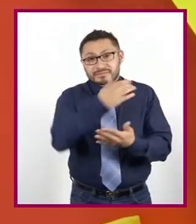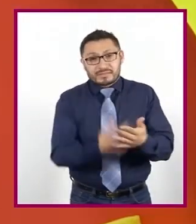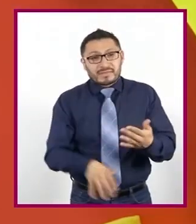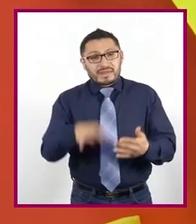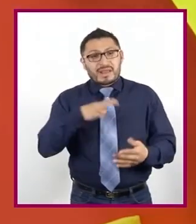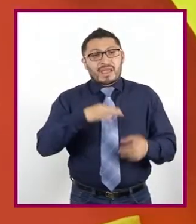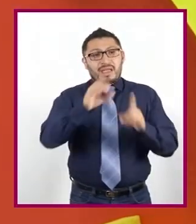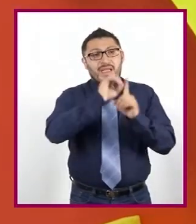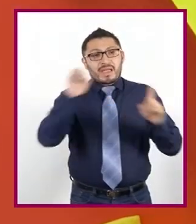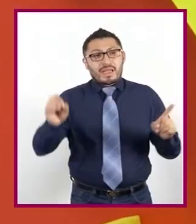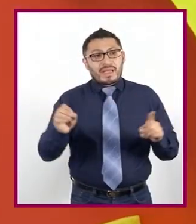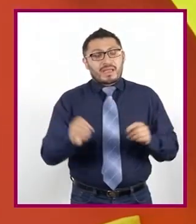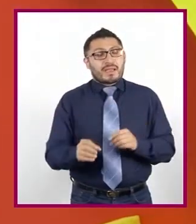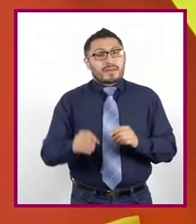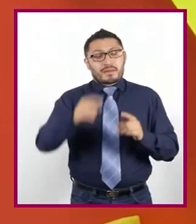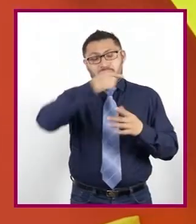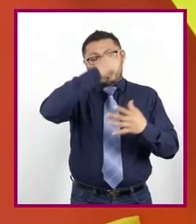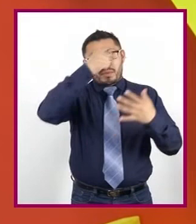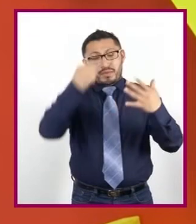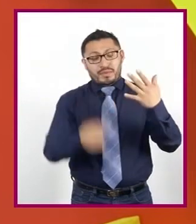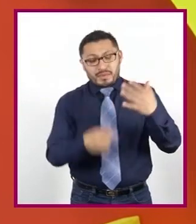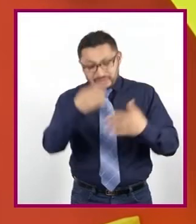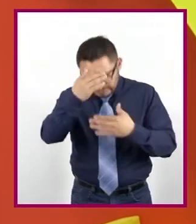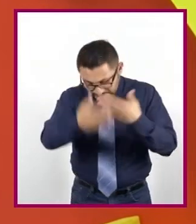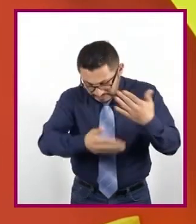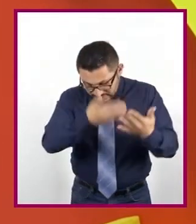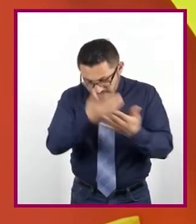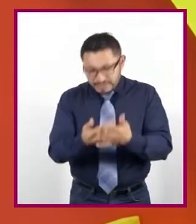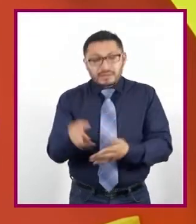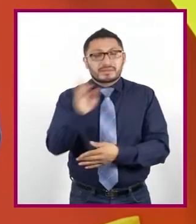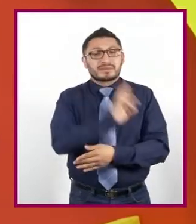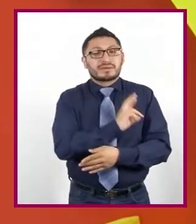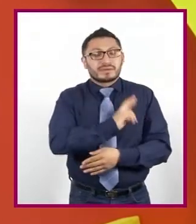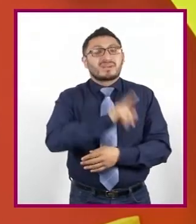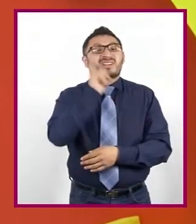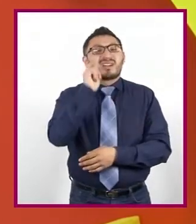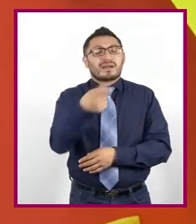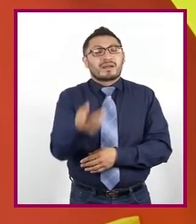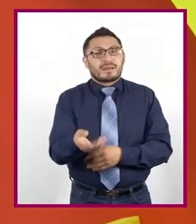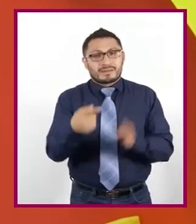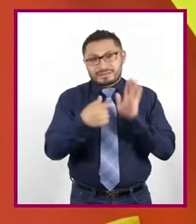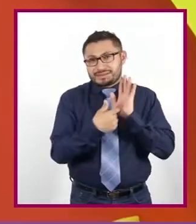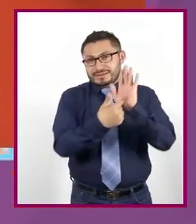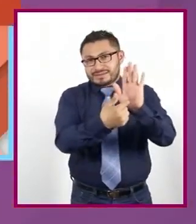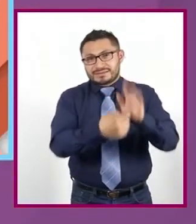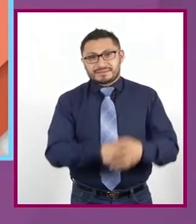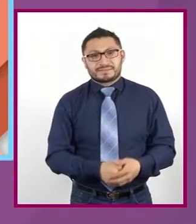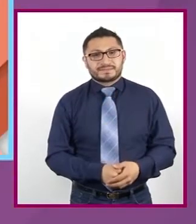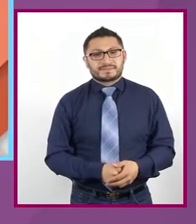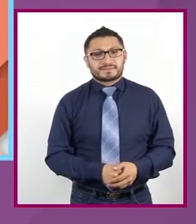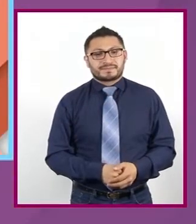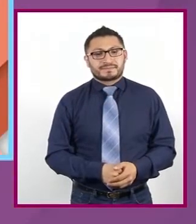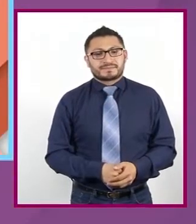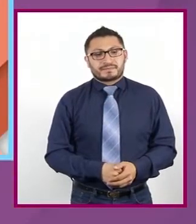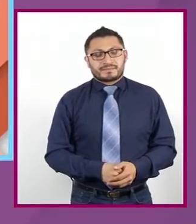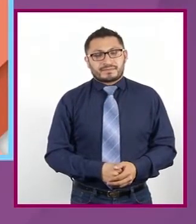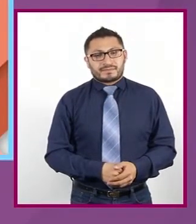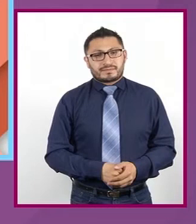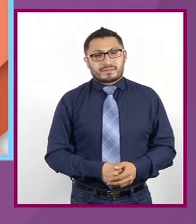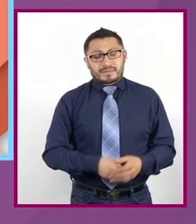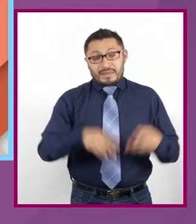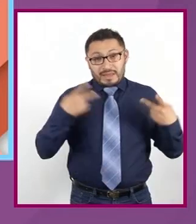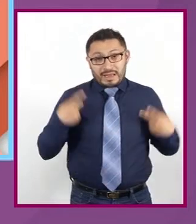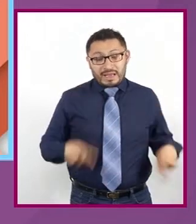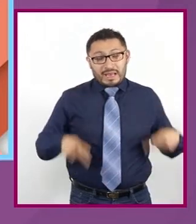una estructura y una serie de funciones particulares, las cuales mostraremos enseguida. Los